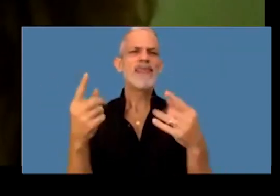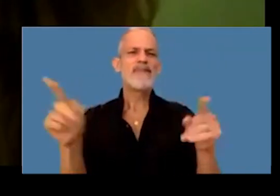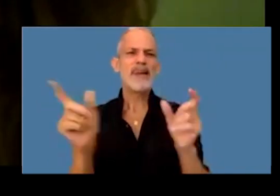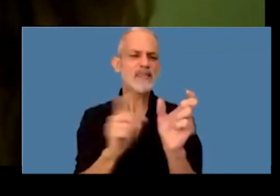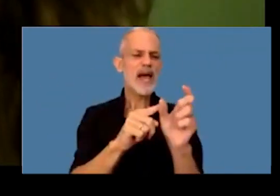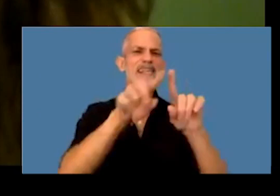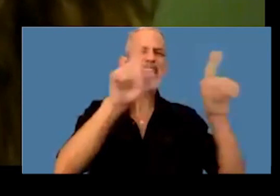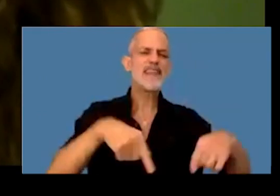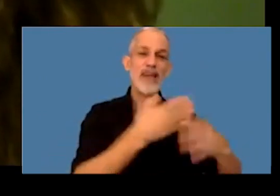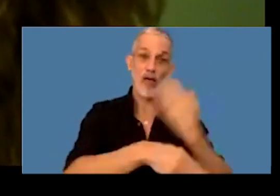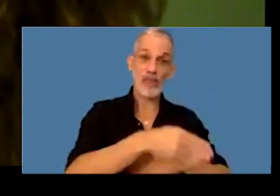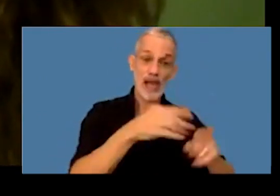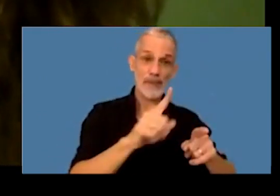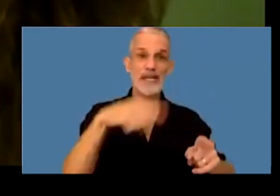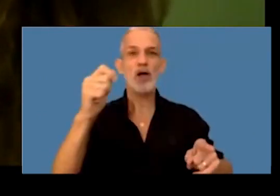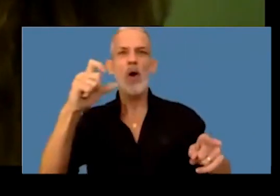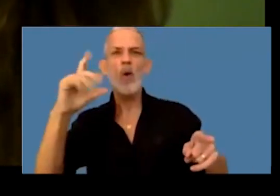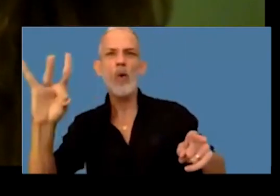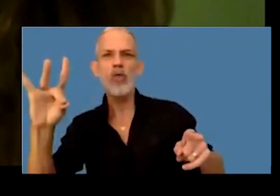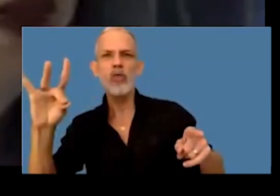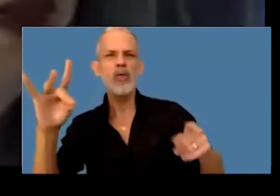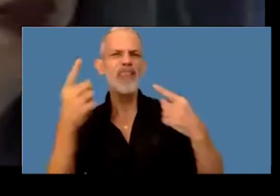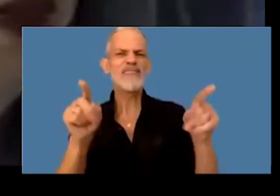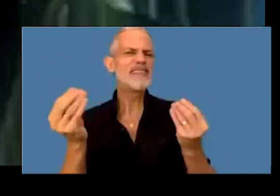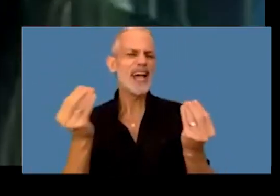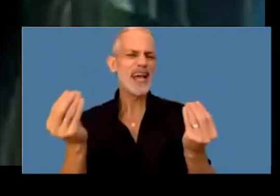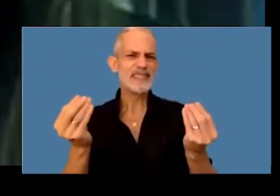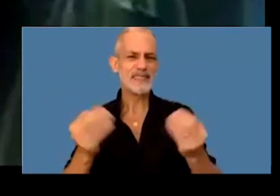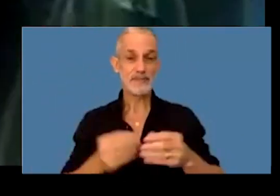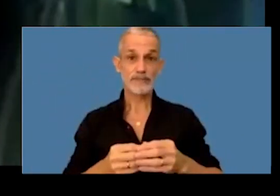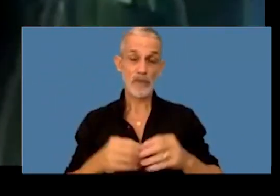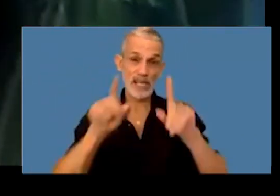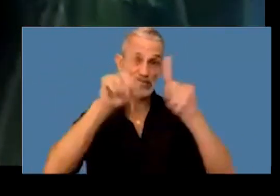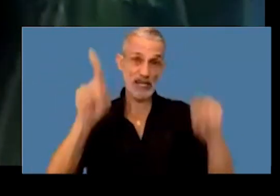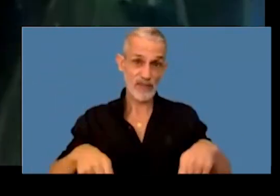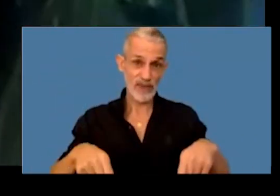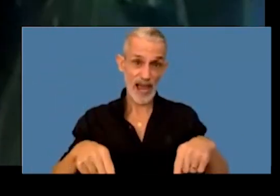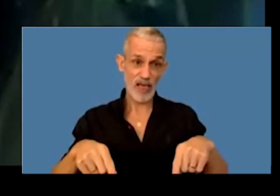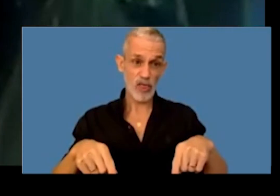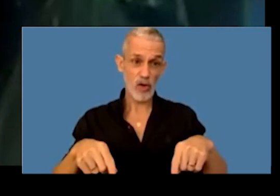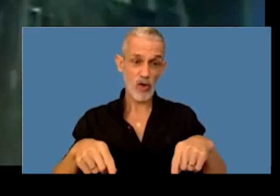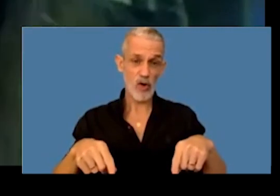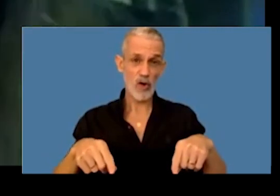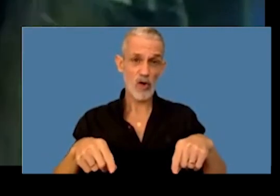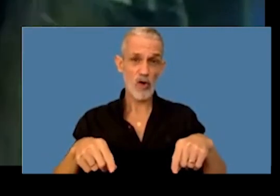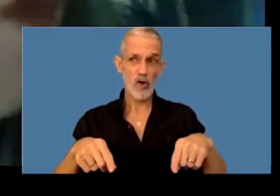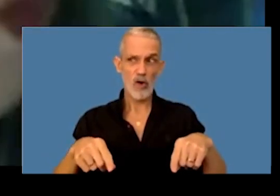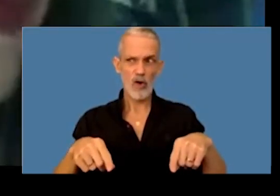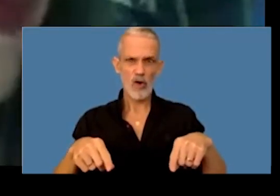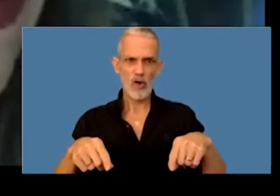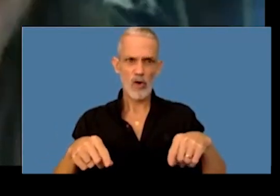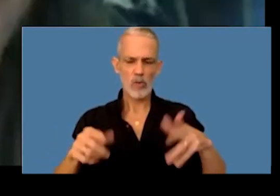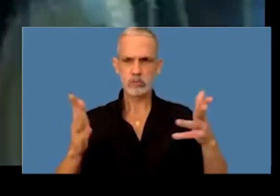de discapacidad y CUT? Preguntan. El certificado... acceder a un CUT si nunca tuvieron uno